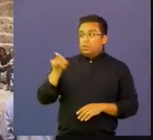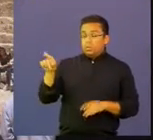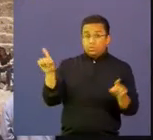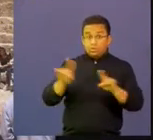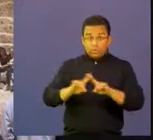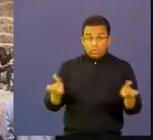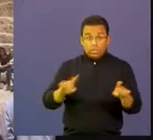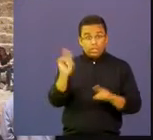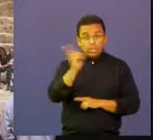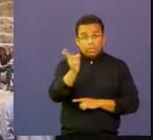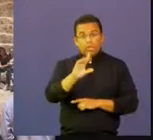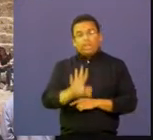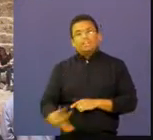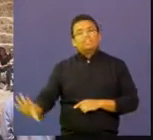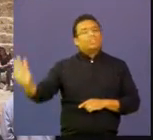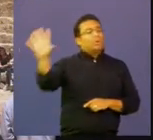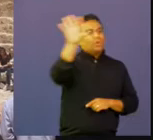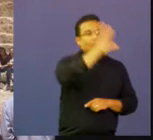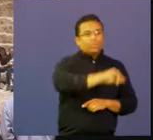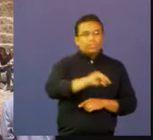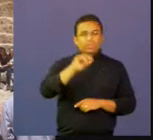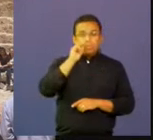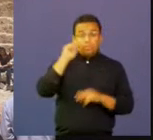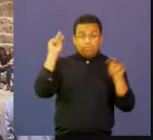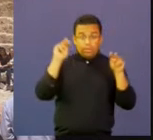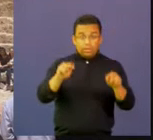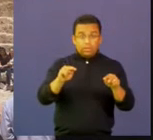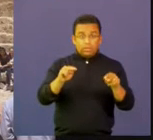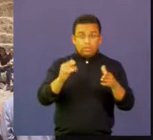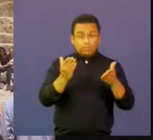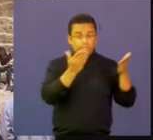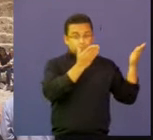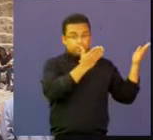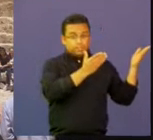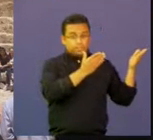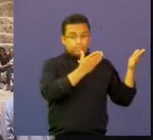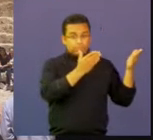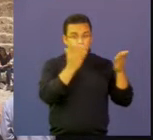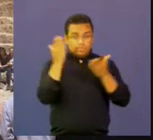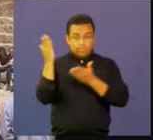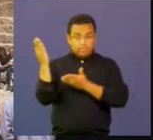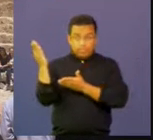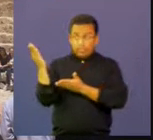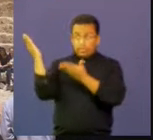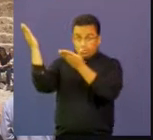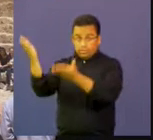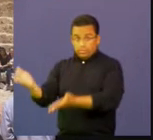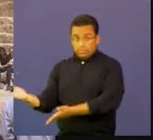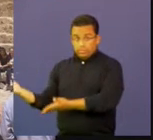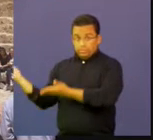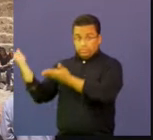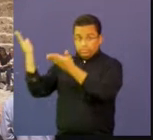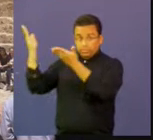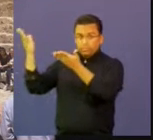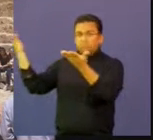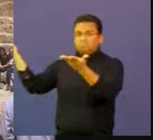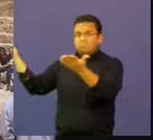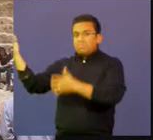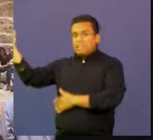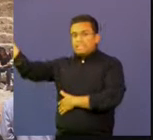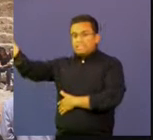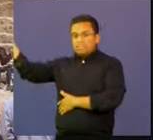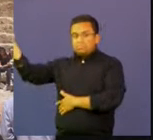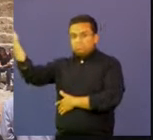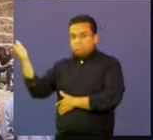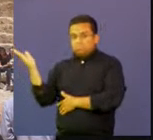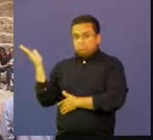a todas las personas que nos están viendo. Ustedes en este momento están viendo una imagen. Don Víctor, ¿dónde es eso? ¿Qué es eso?